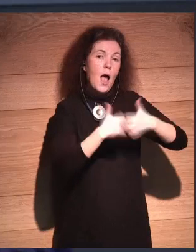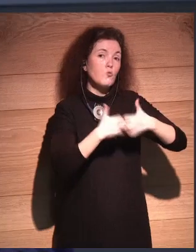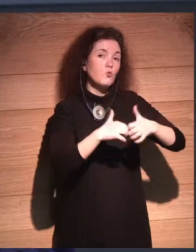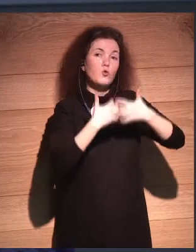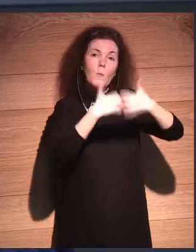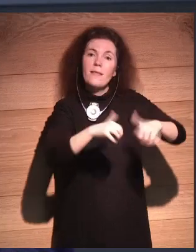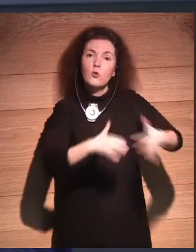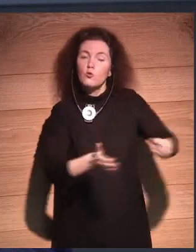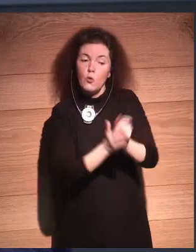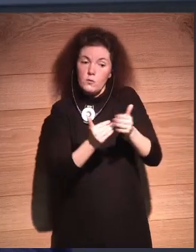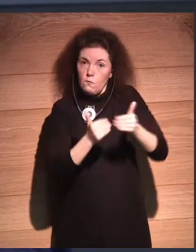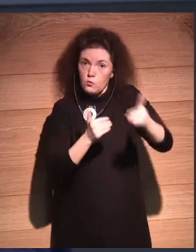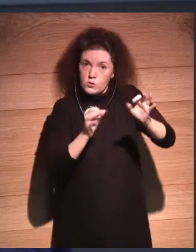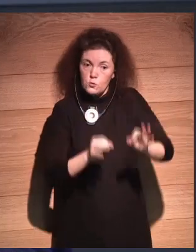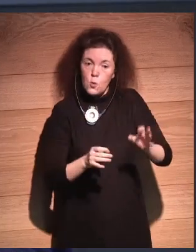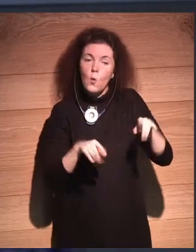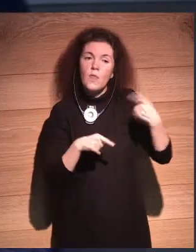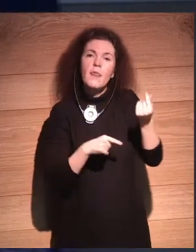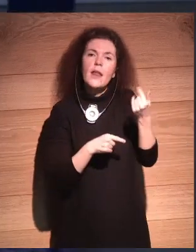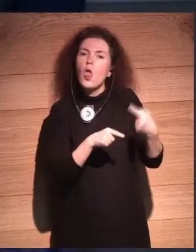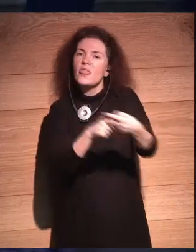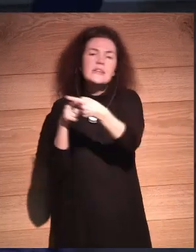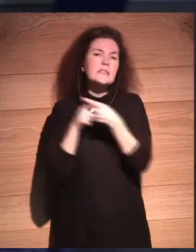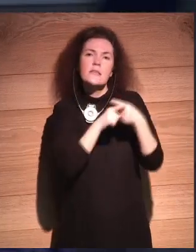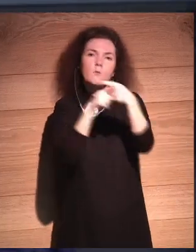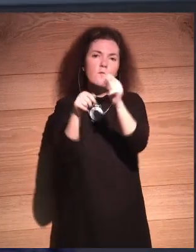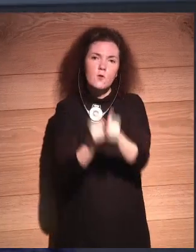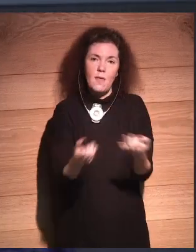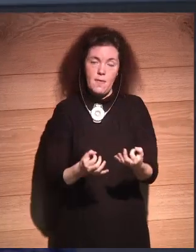estar automatizado, tenemos que distribuir el dinero de alguna manera.